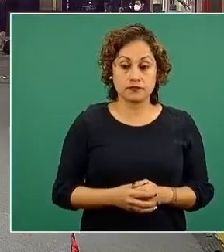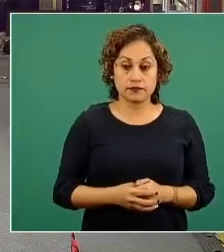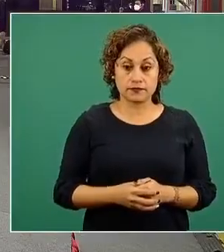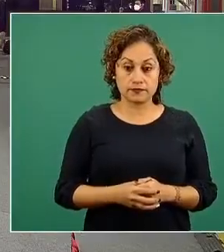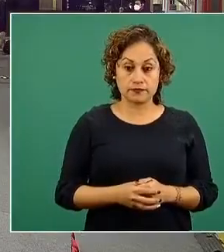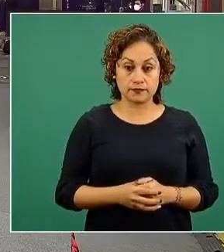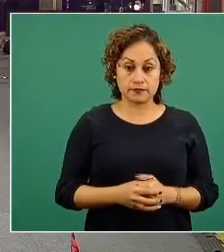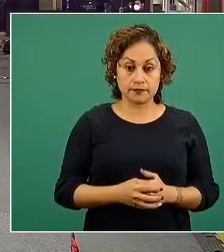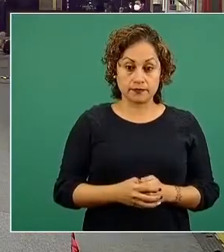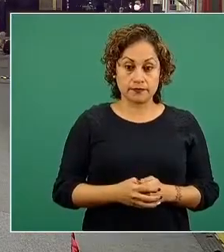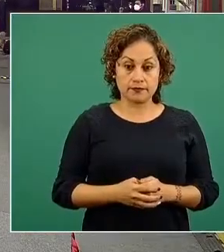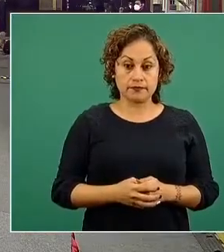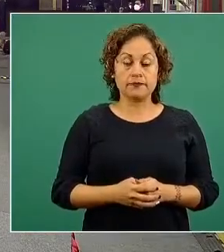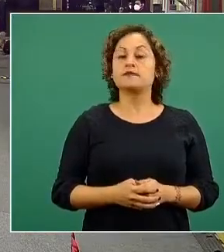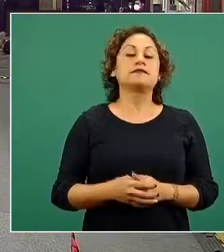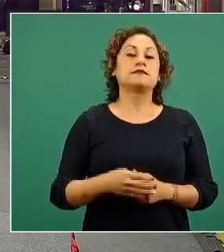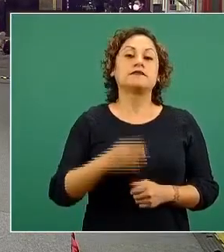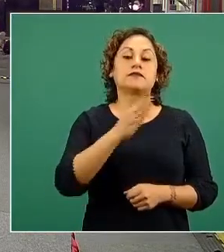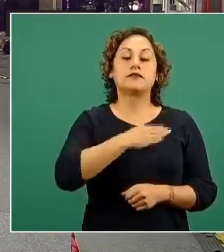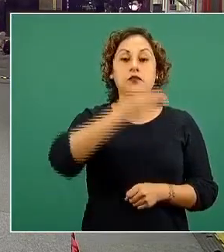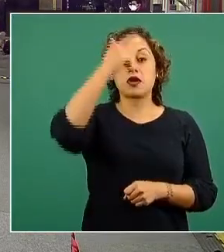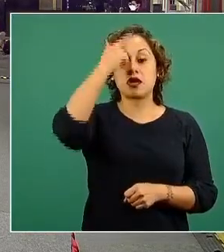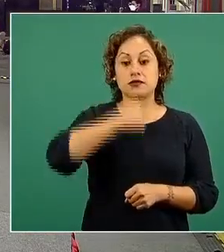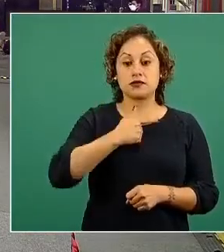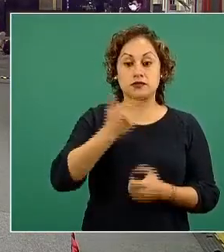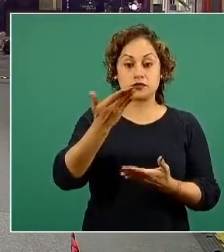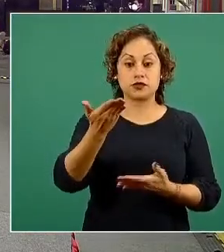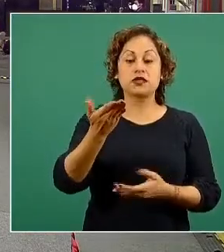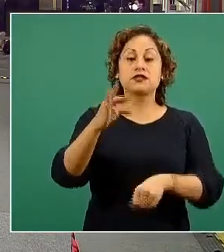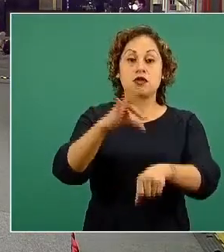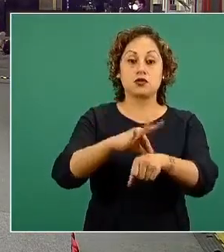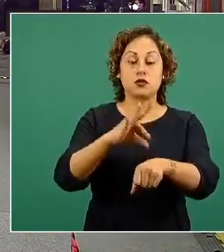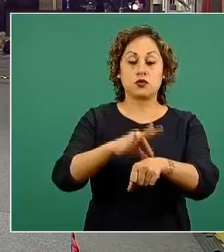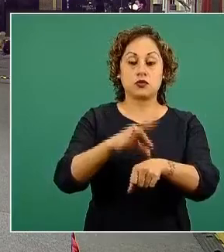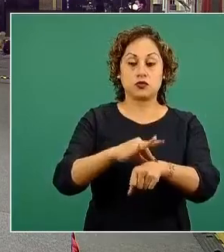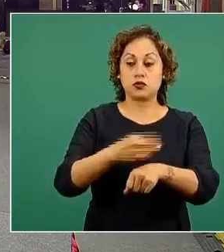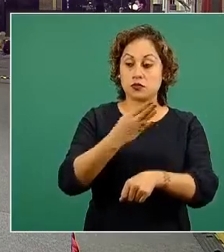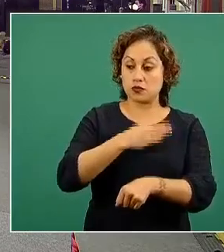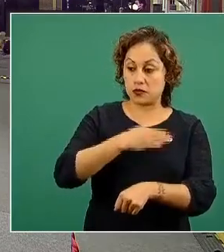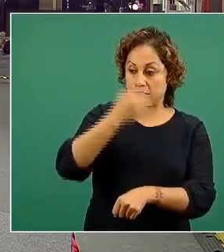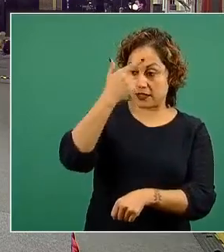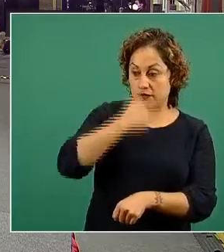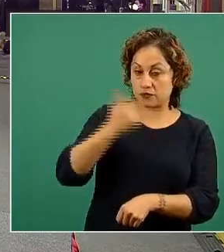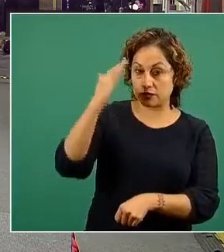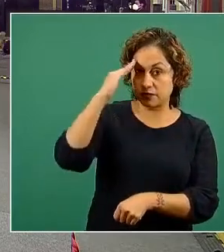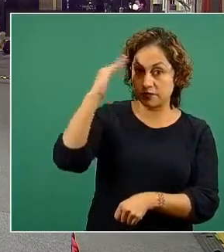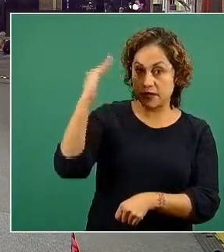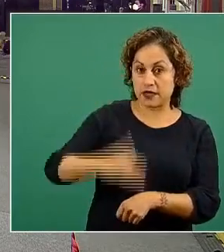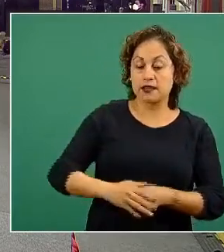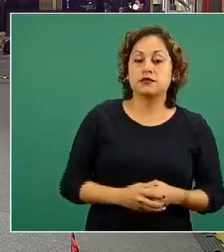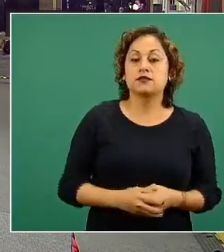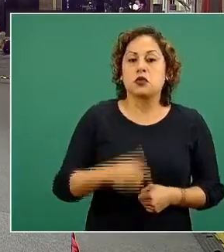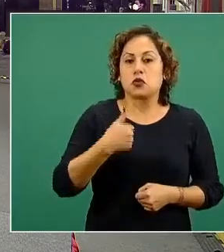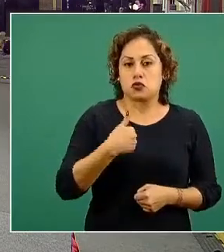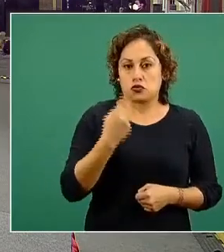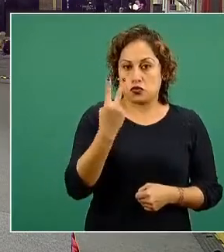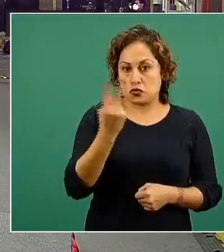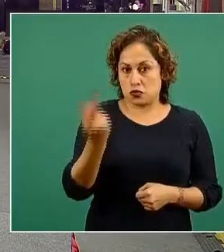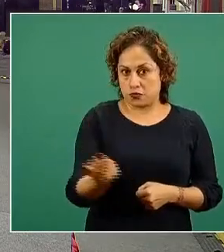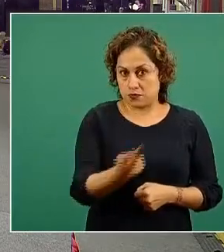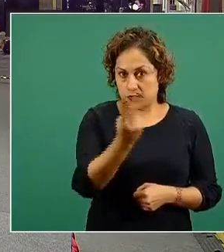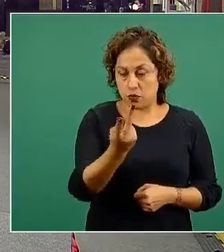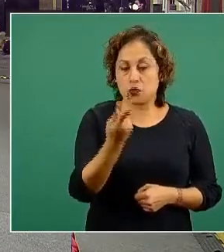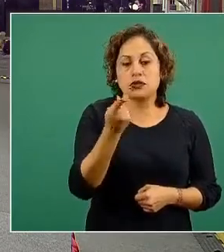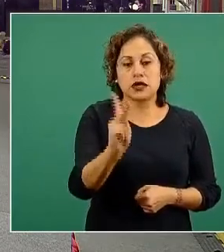Gracias. Buenas noches, doctor Ruy. Buenas noches, maestro Zoé. Primero, tengo 2 preguntas, pero primero, ante